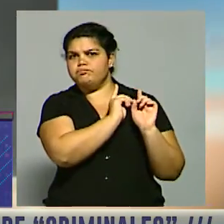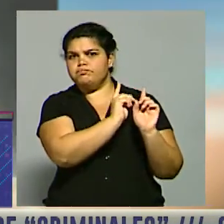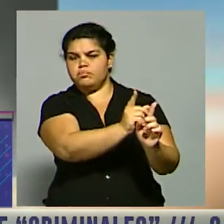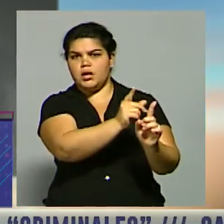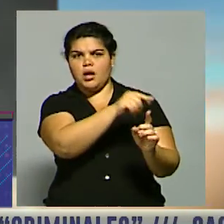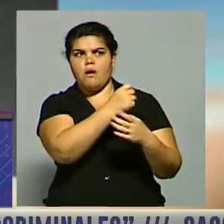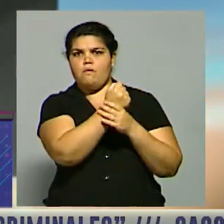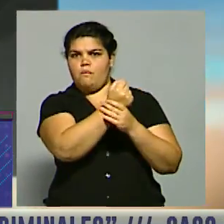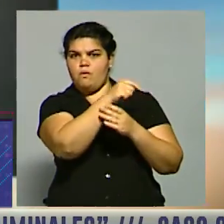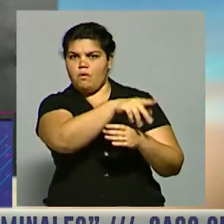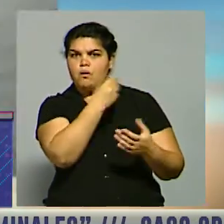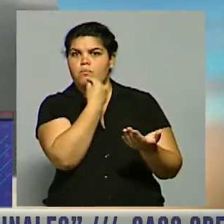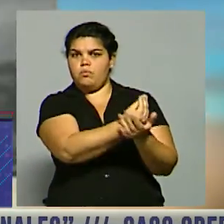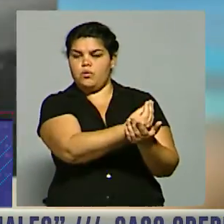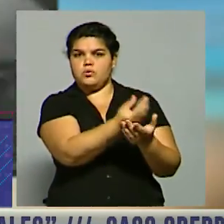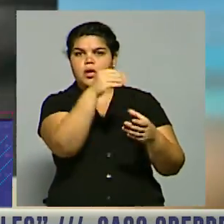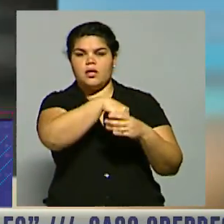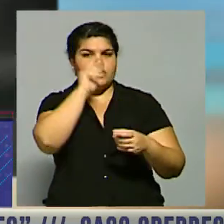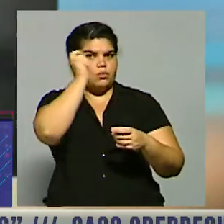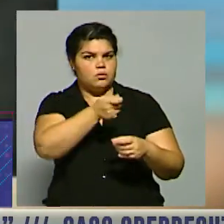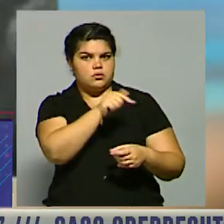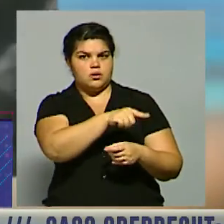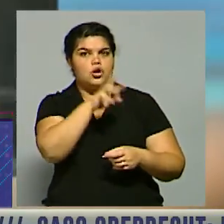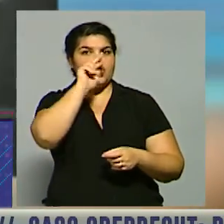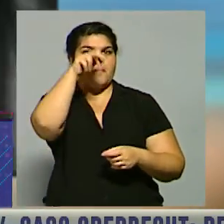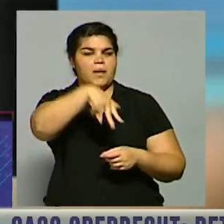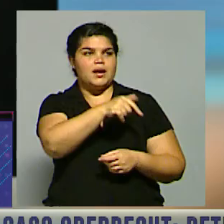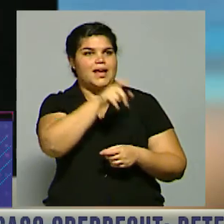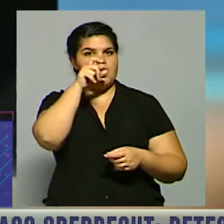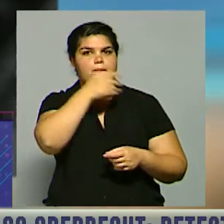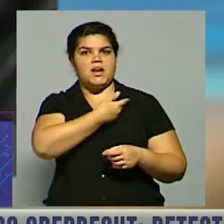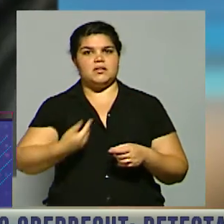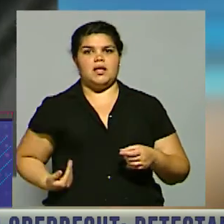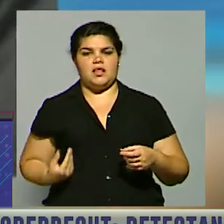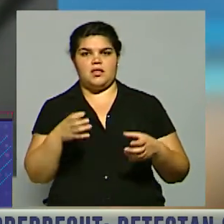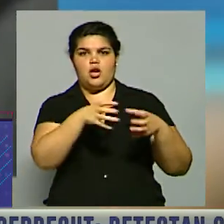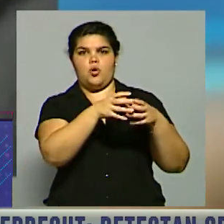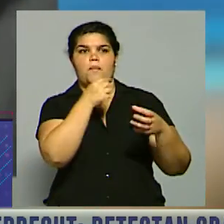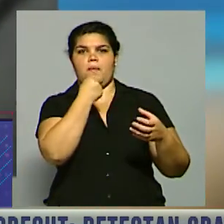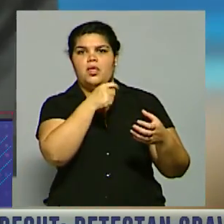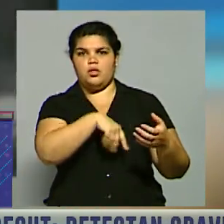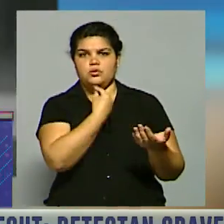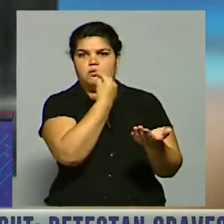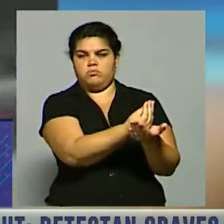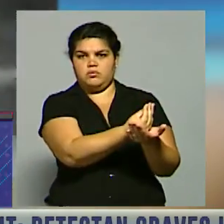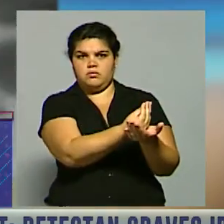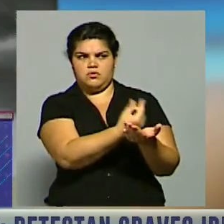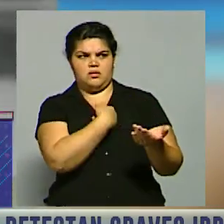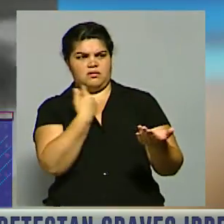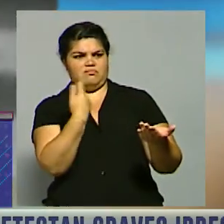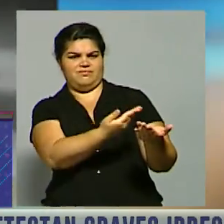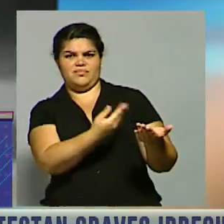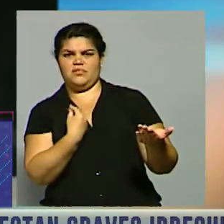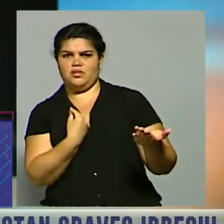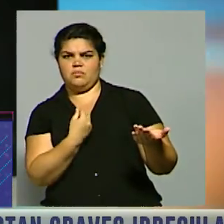suma importancia dentro de la Cámara Federal. Román era el presidente de la Cámara Federal de Mendoza. Así que, bueno, atravesar todo